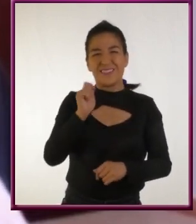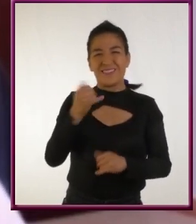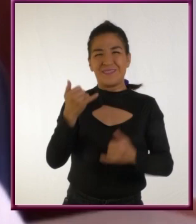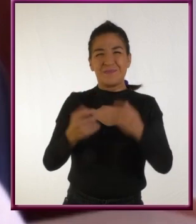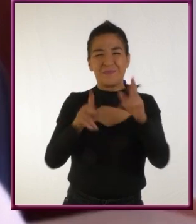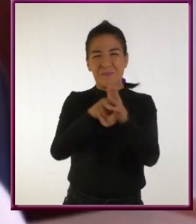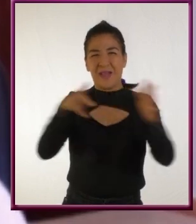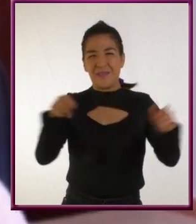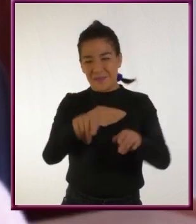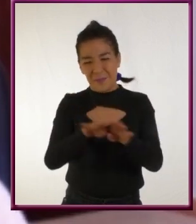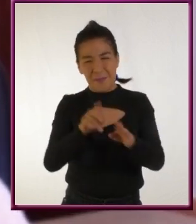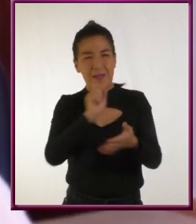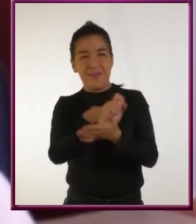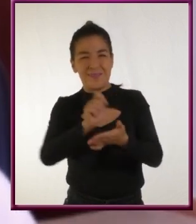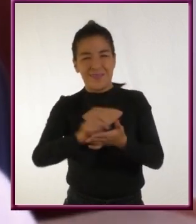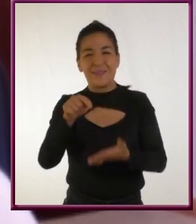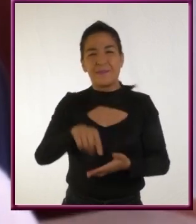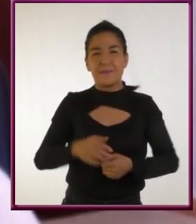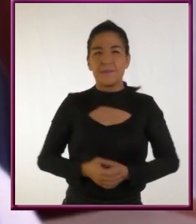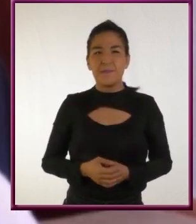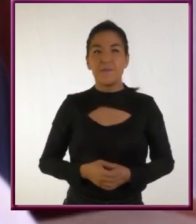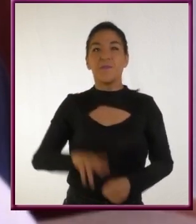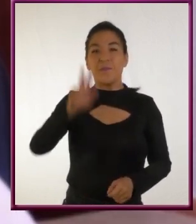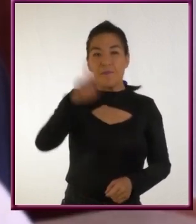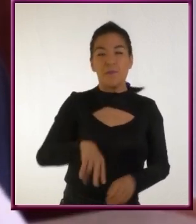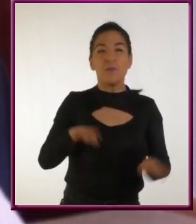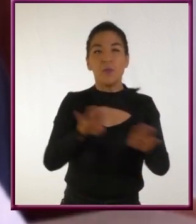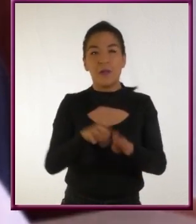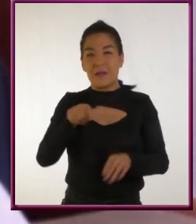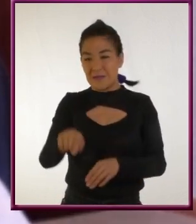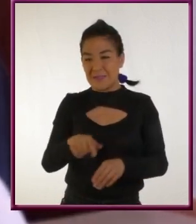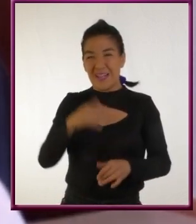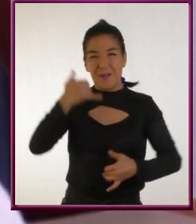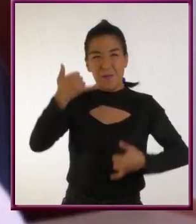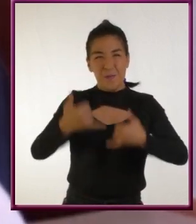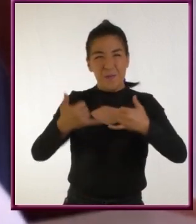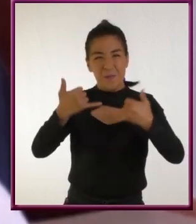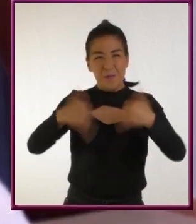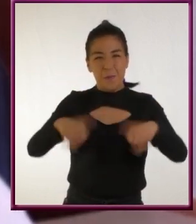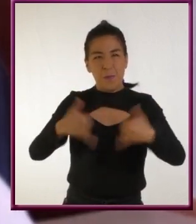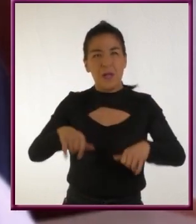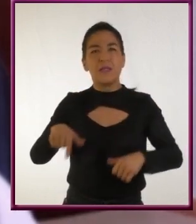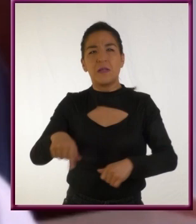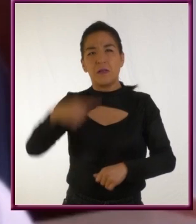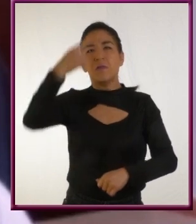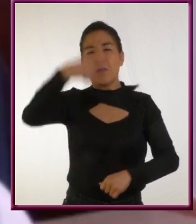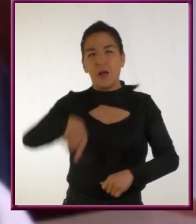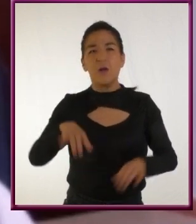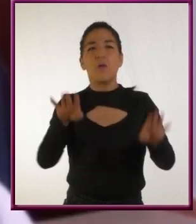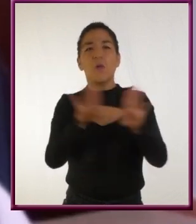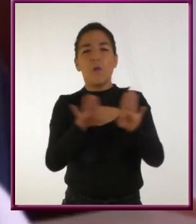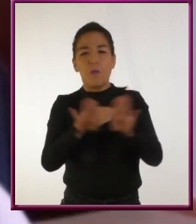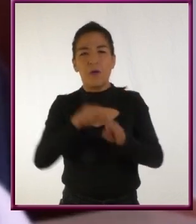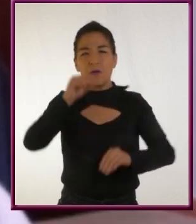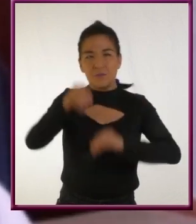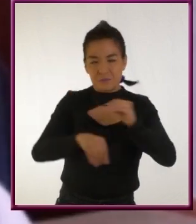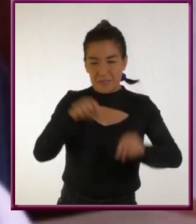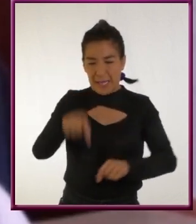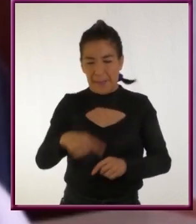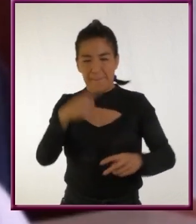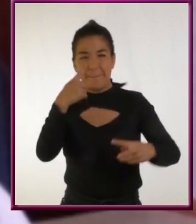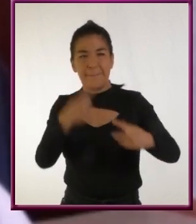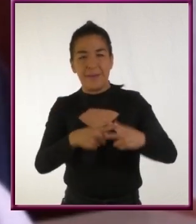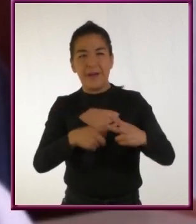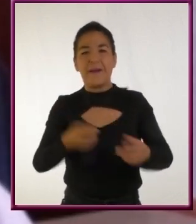en los periódicos. Entonces, no sé, es difícil. Agarrar estos sudokus de juguete sirven precisamente para